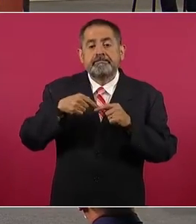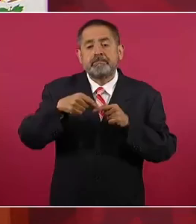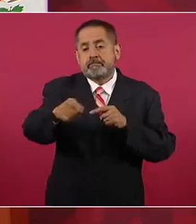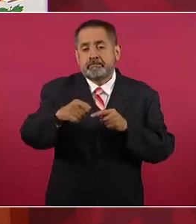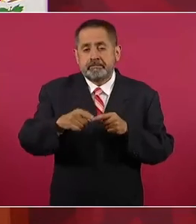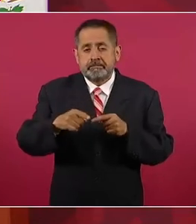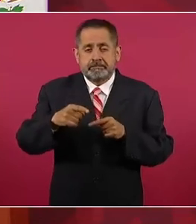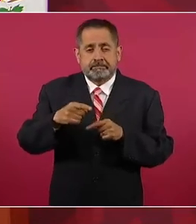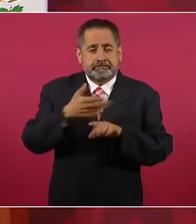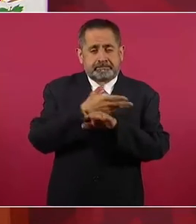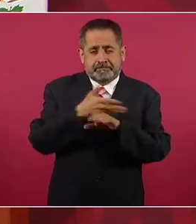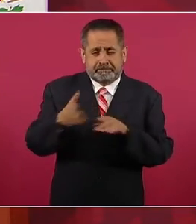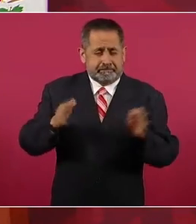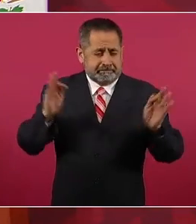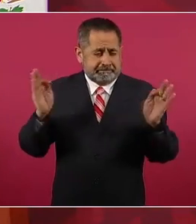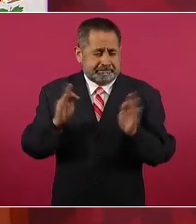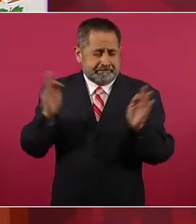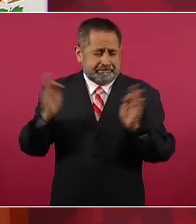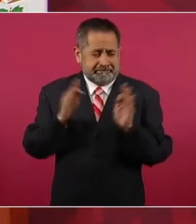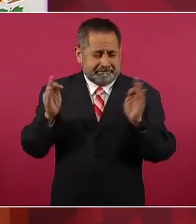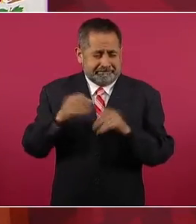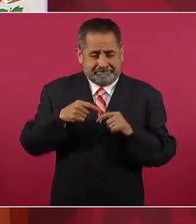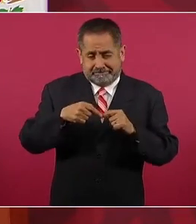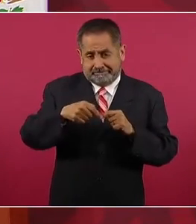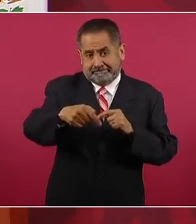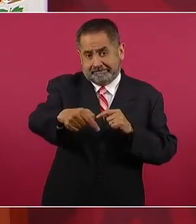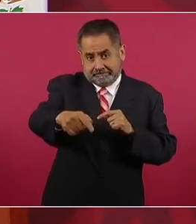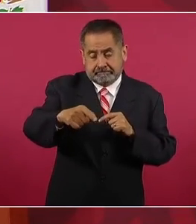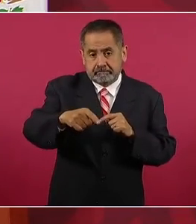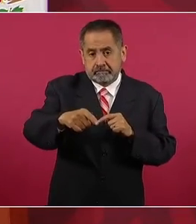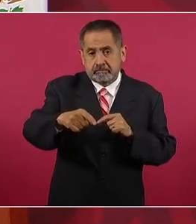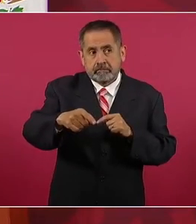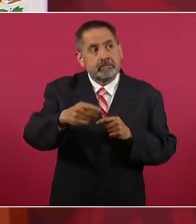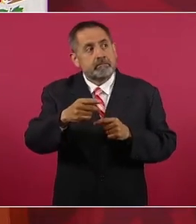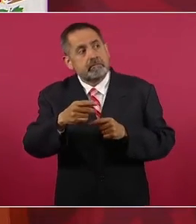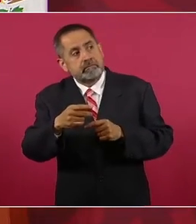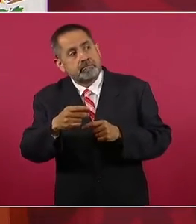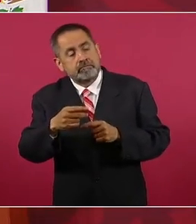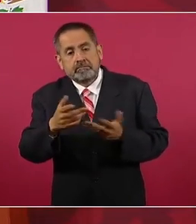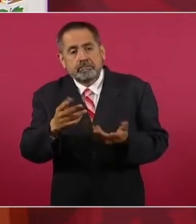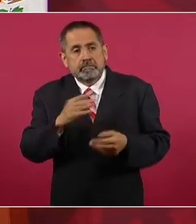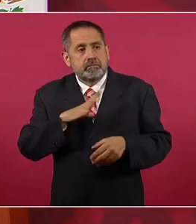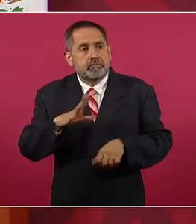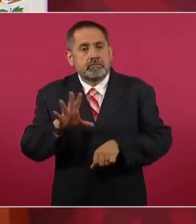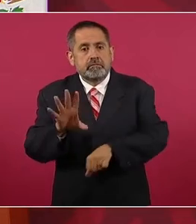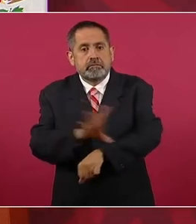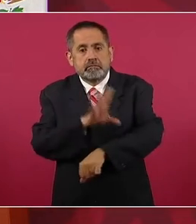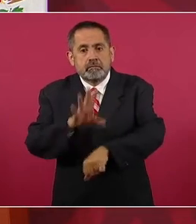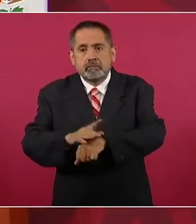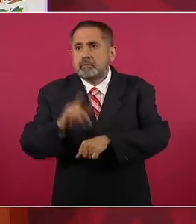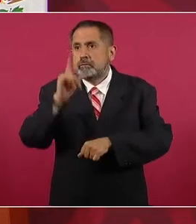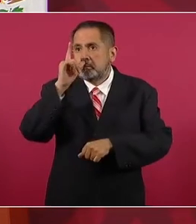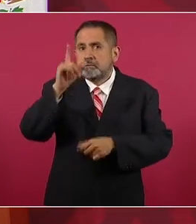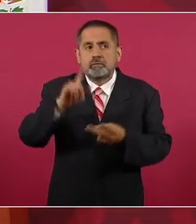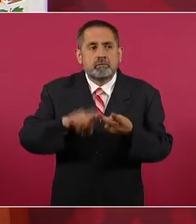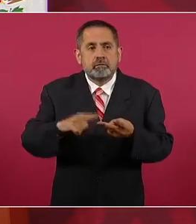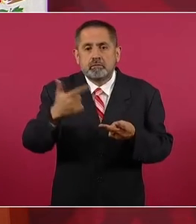con una crisis energética, con problemas de abasto de